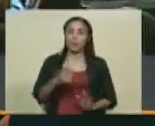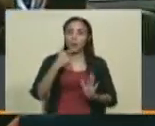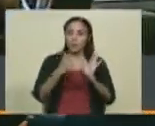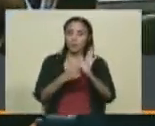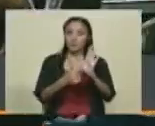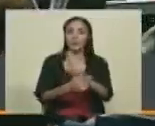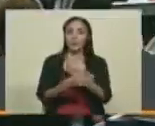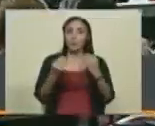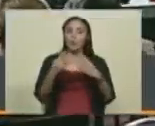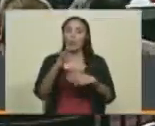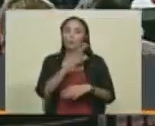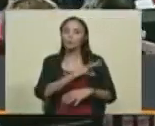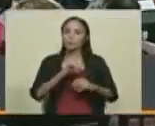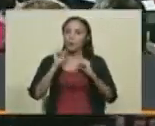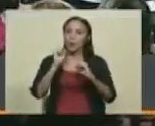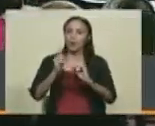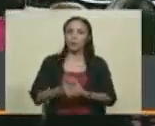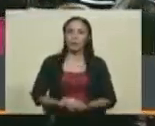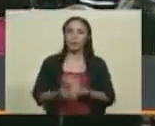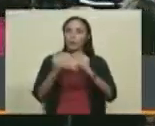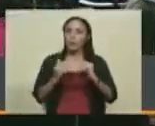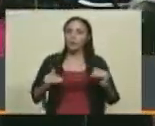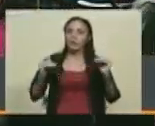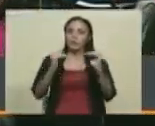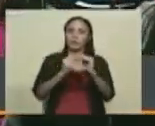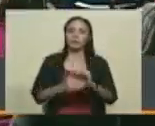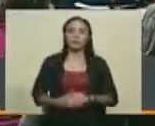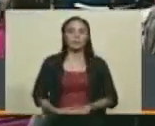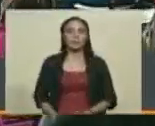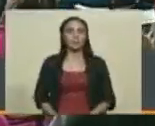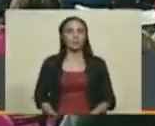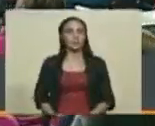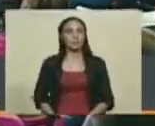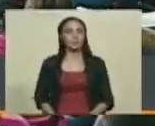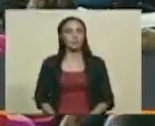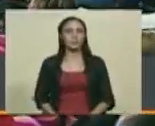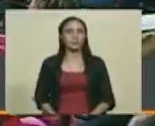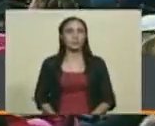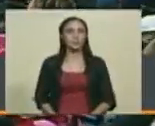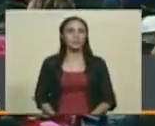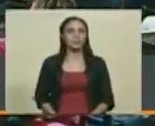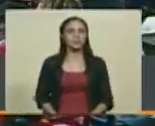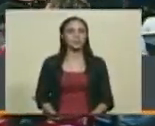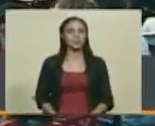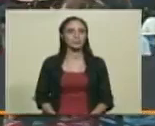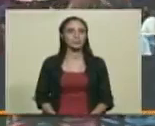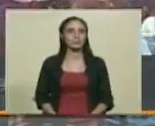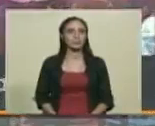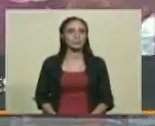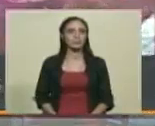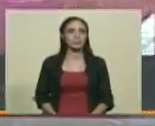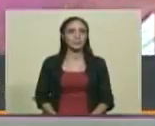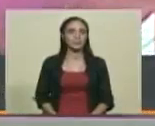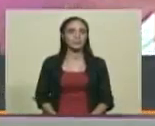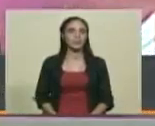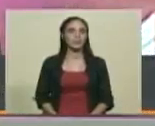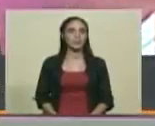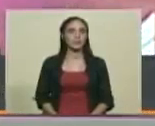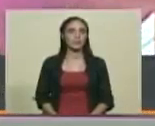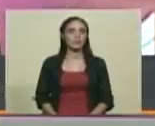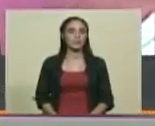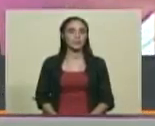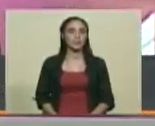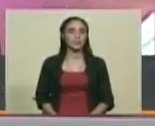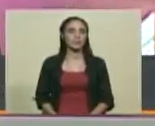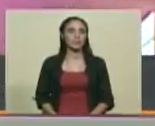socialismo, es decir igualdad, es decir felicidad general. Yo tengo una gran fe,